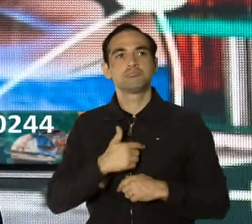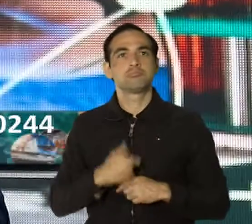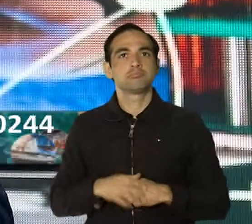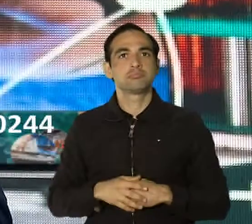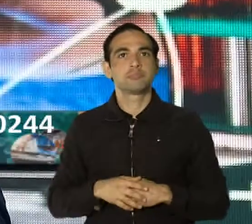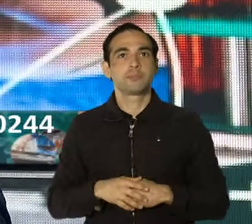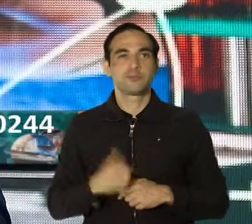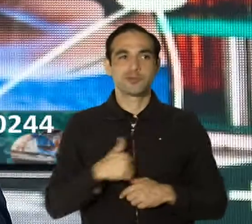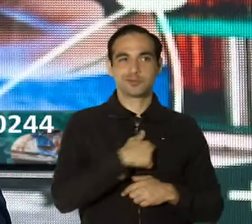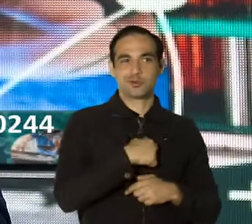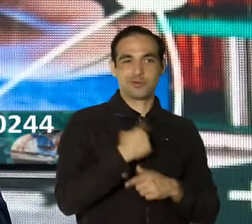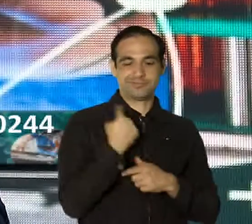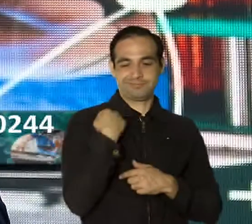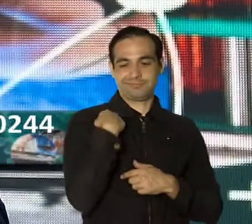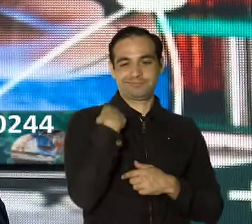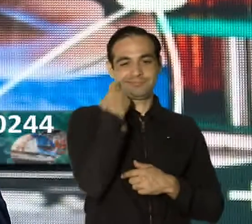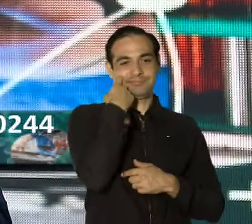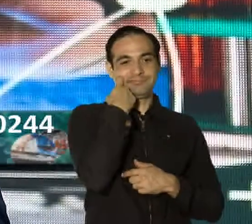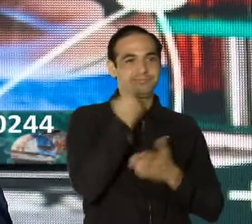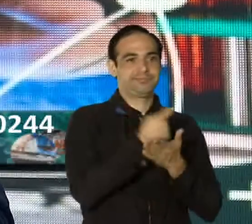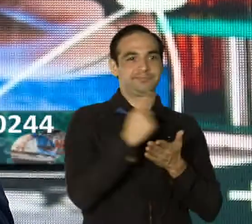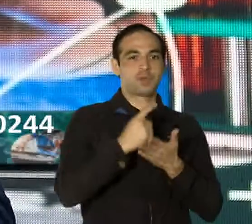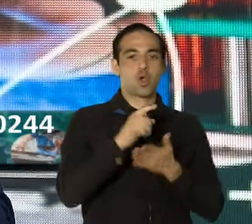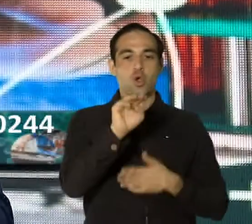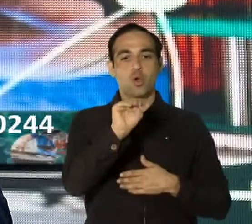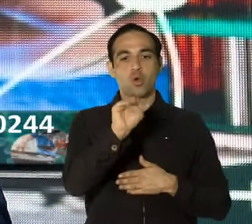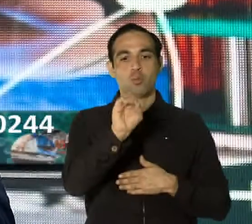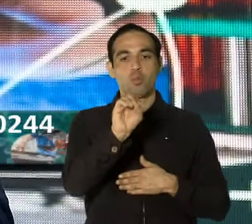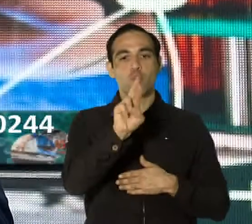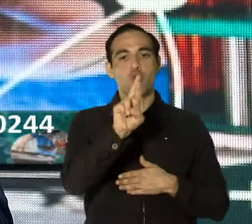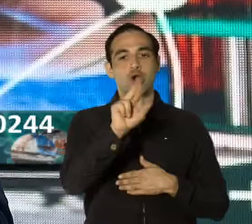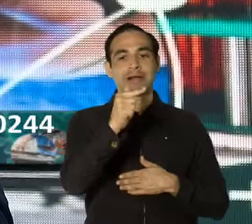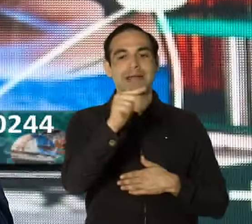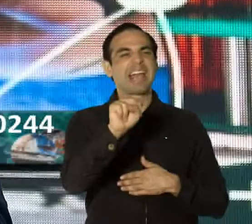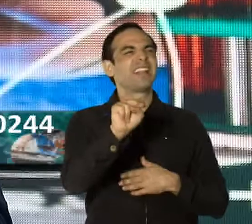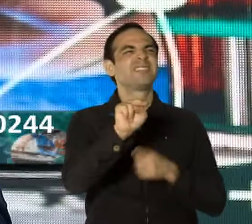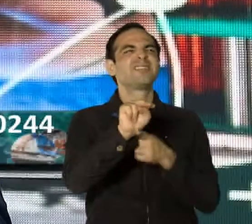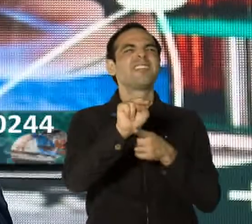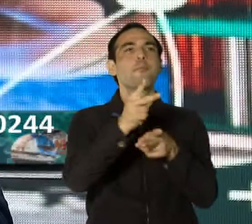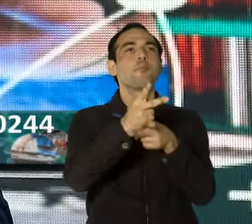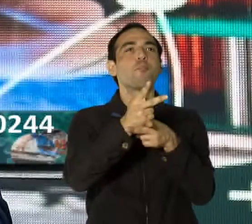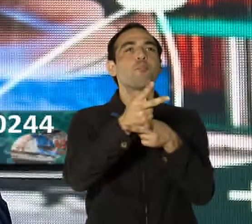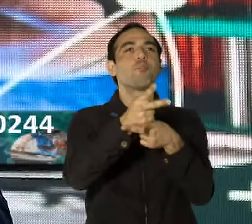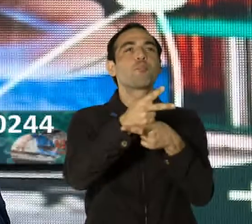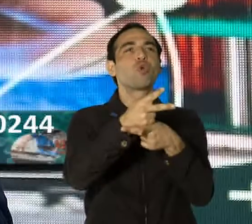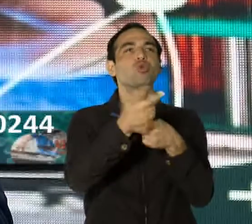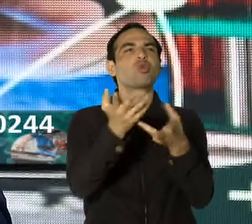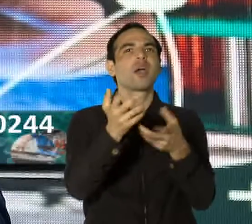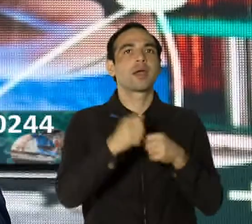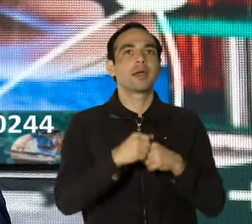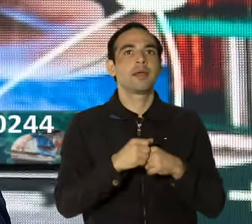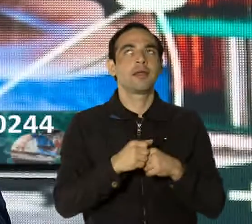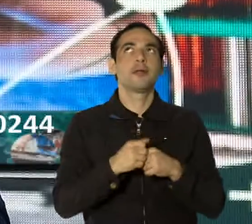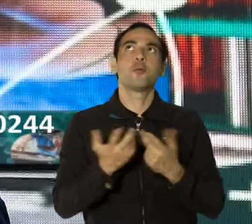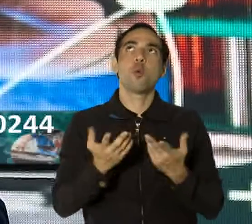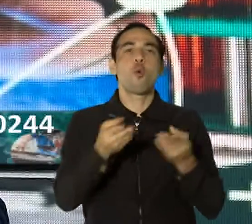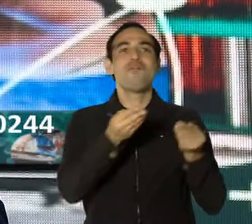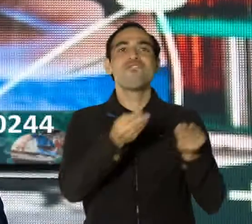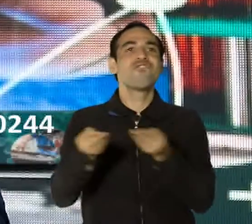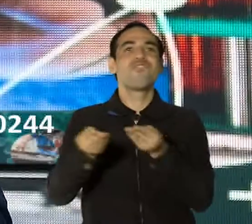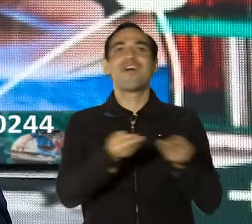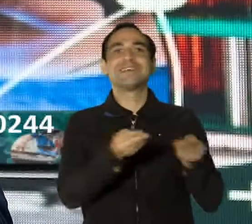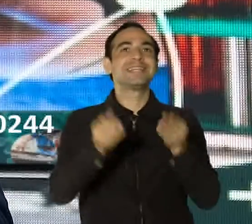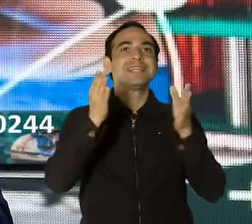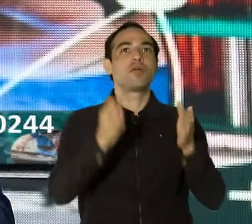lo lanzamos hace una semana que se llama Morgan, que es un facilitador, es como